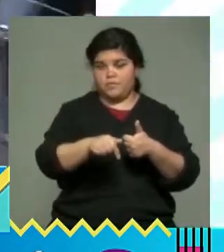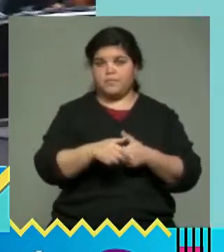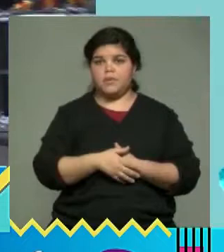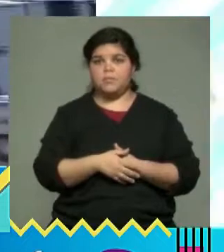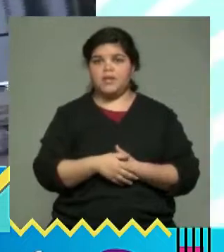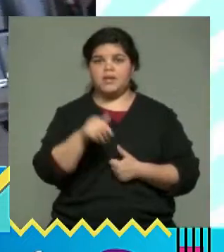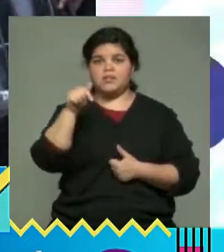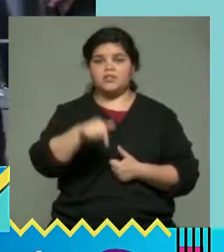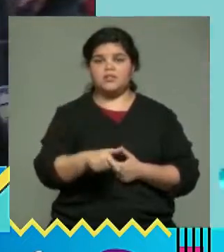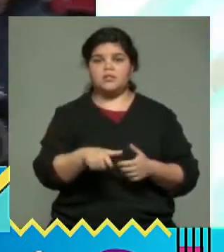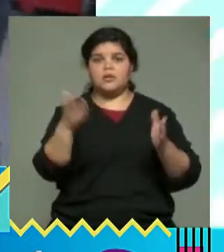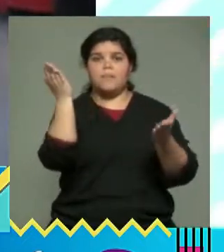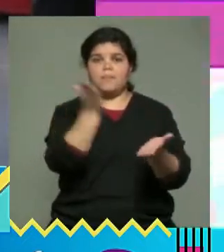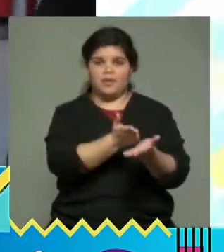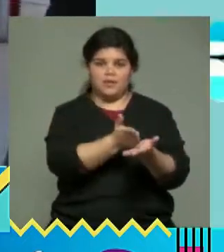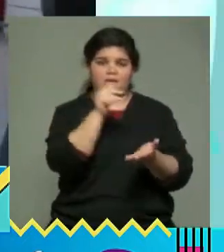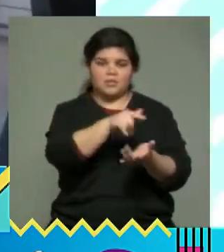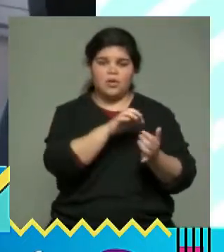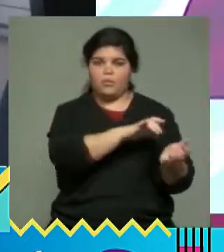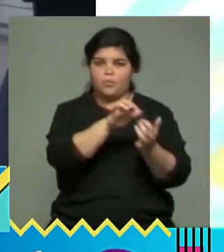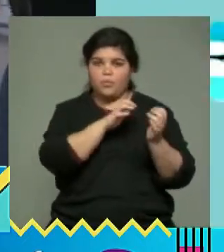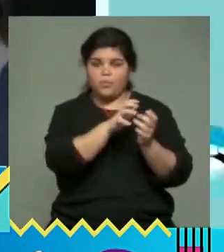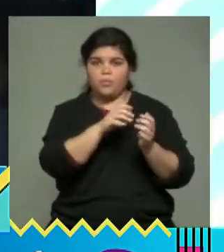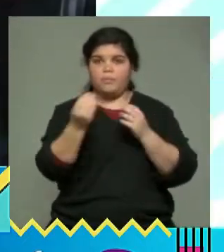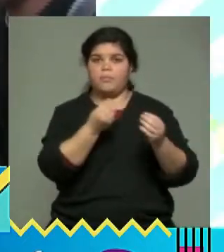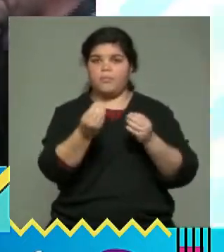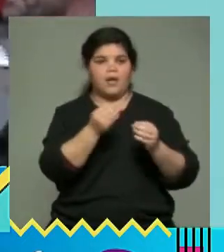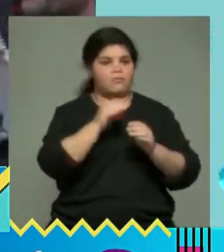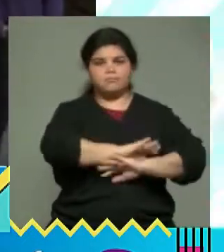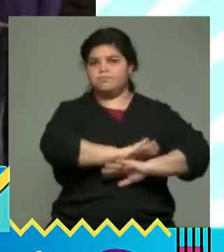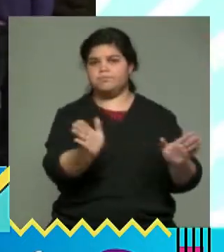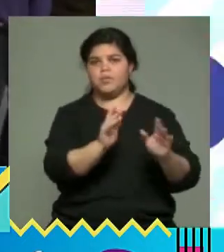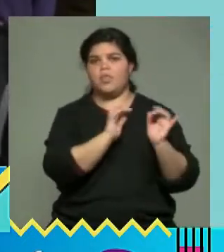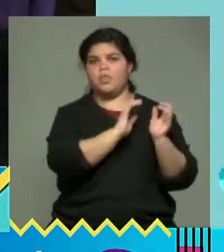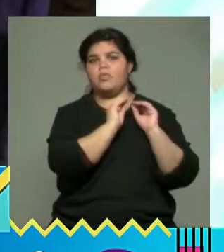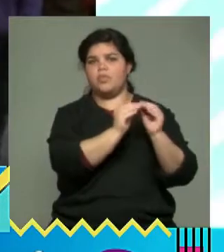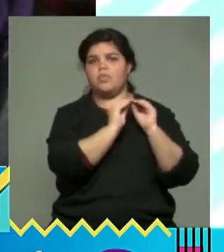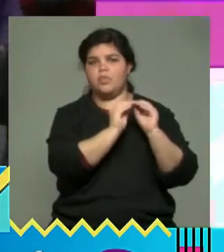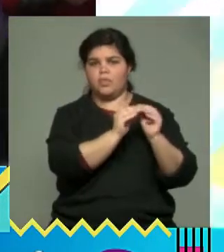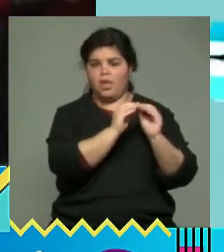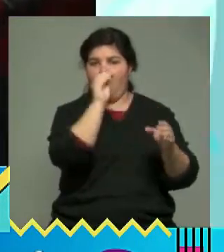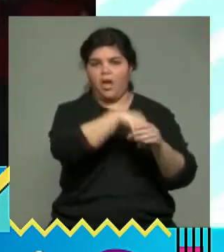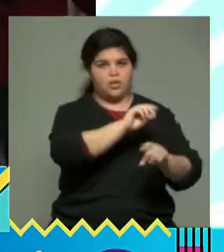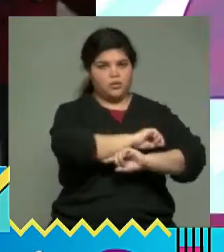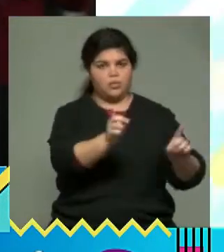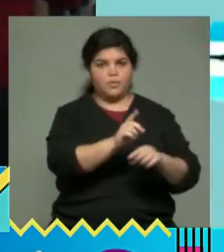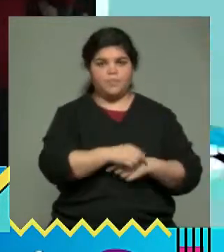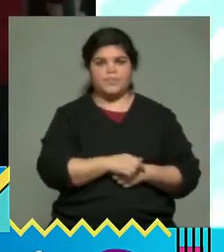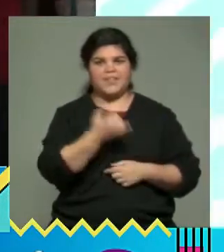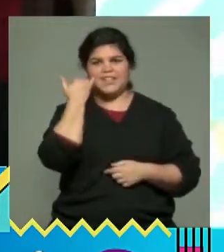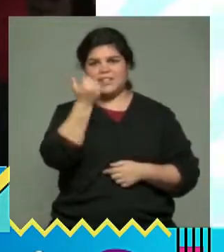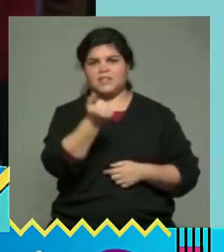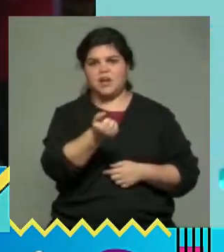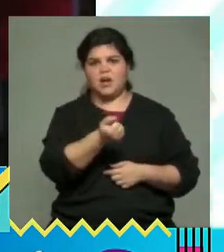penalización, por la cual evade la discusión, evita que se discuta en el recinto. Se han caído ya por lo